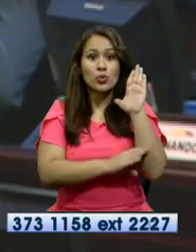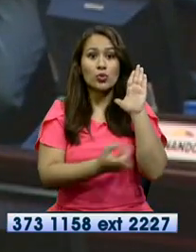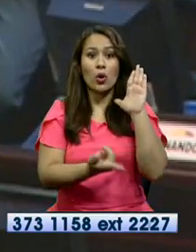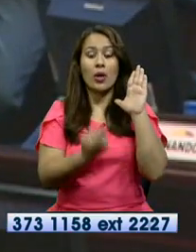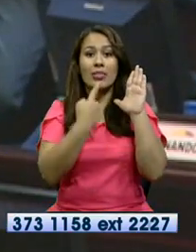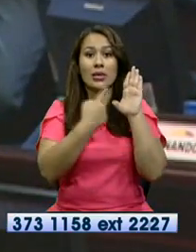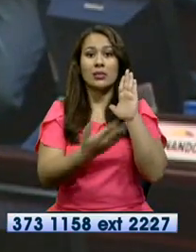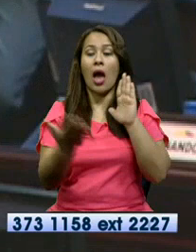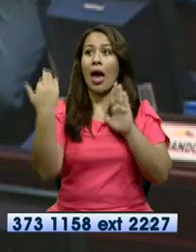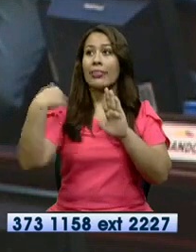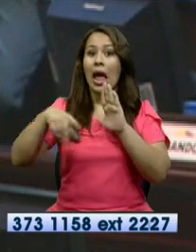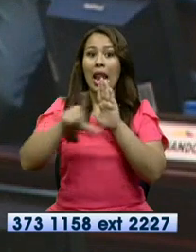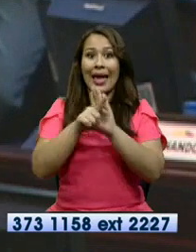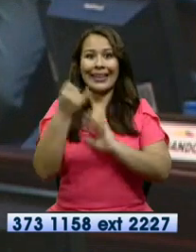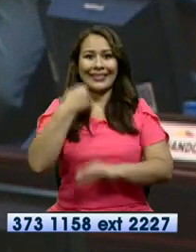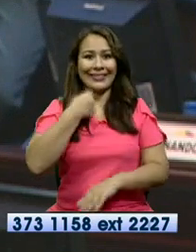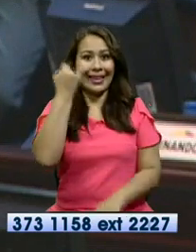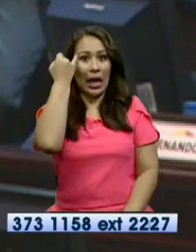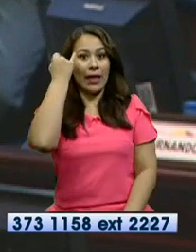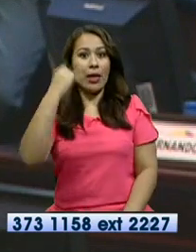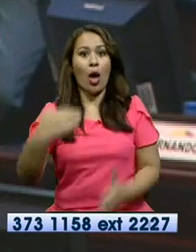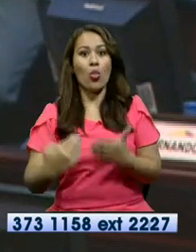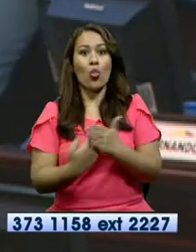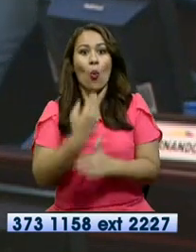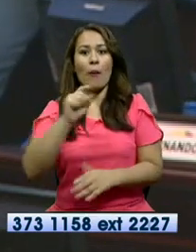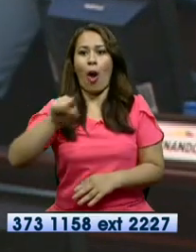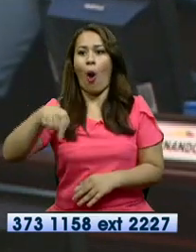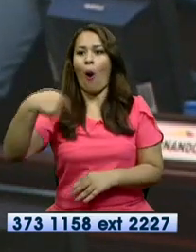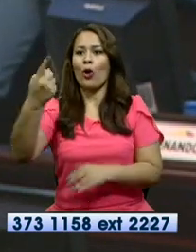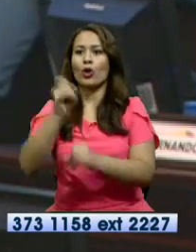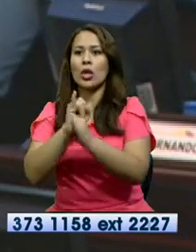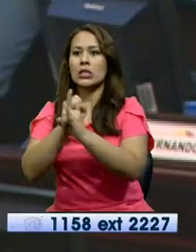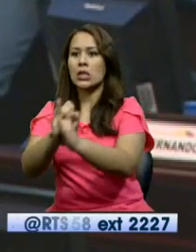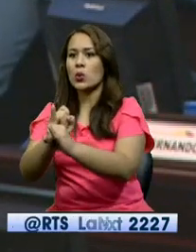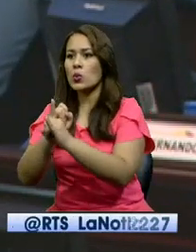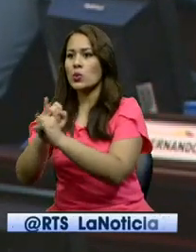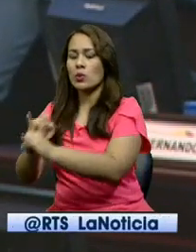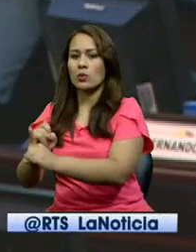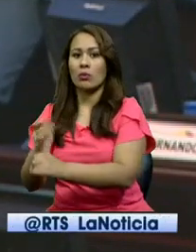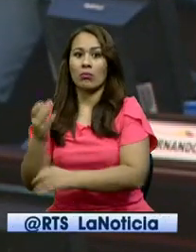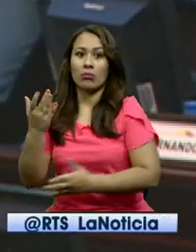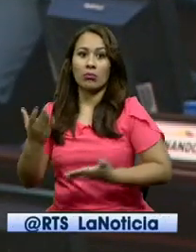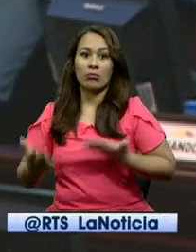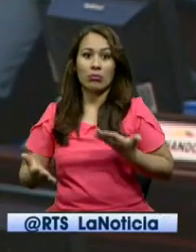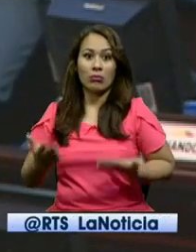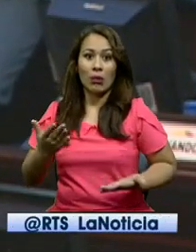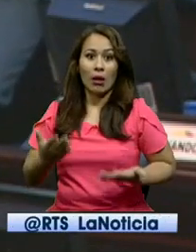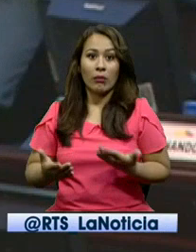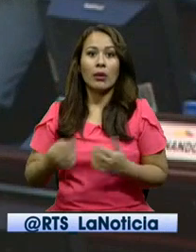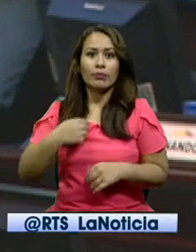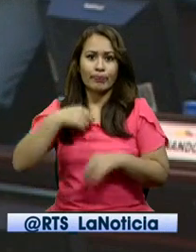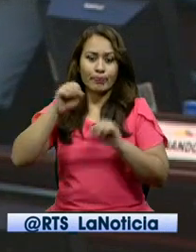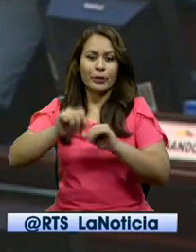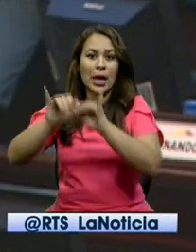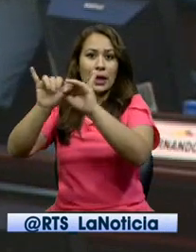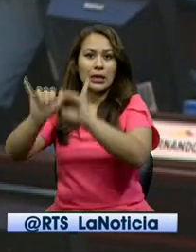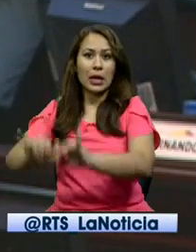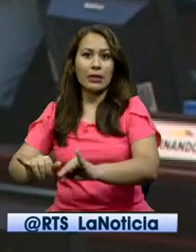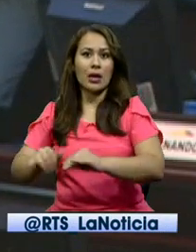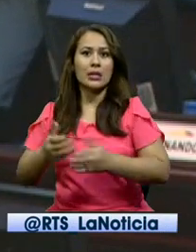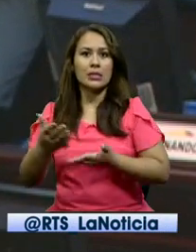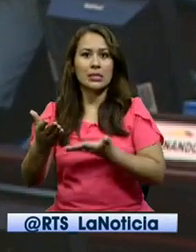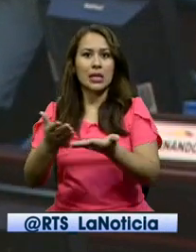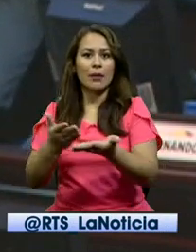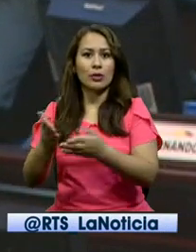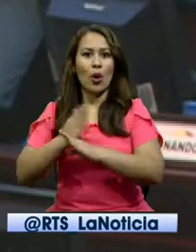ley se pueden crear otras instituciones, probablemente se hubiera podido crear este